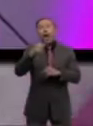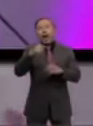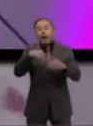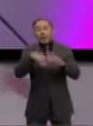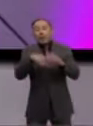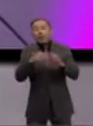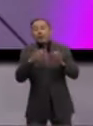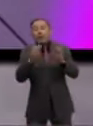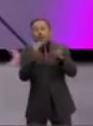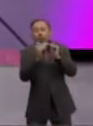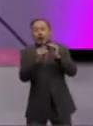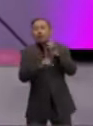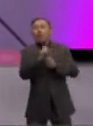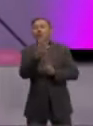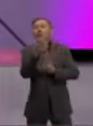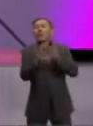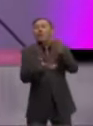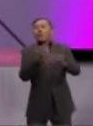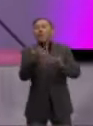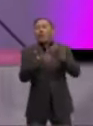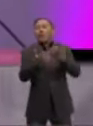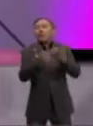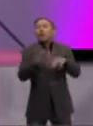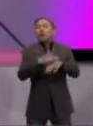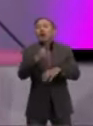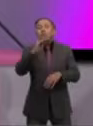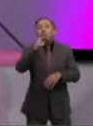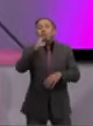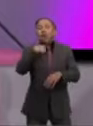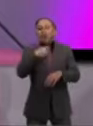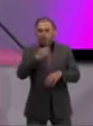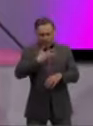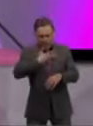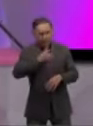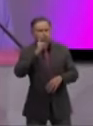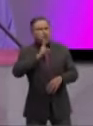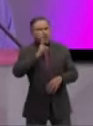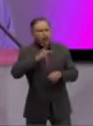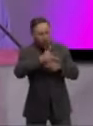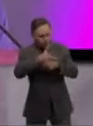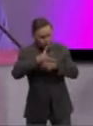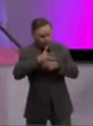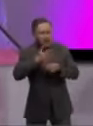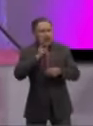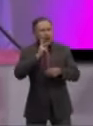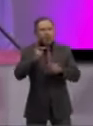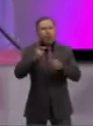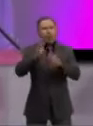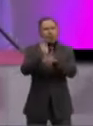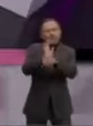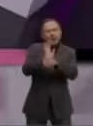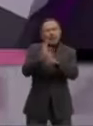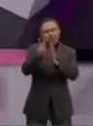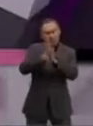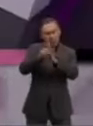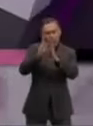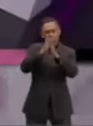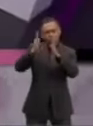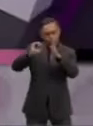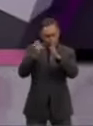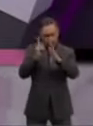las casitas, porque la mamá los tuvo que dejar encerrados, y está documentado, si quieres buscarlo en la historia, ¿verdad?, en la hemeroteca. Está